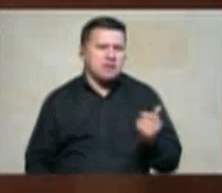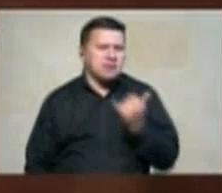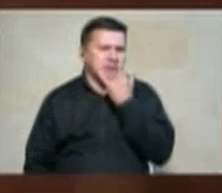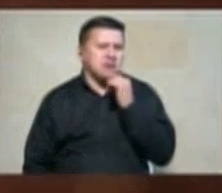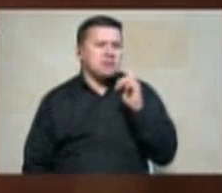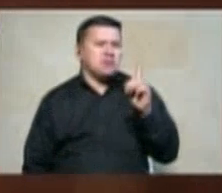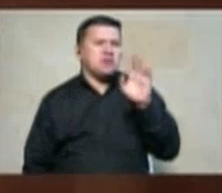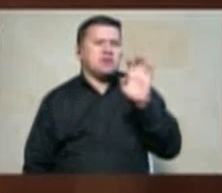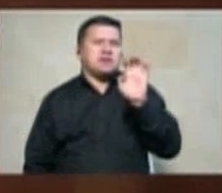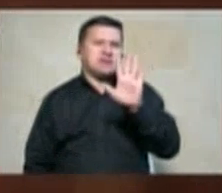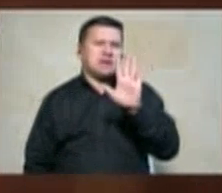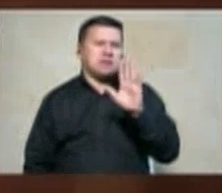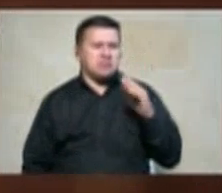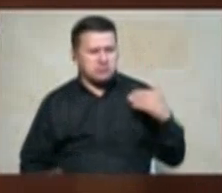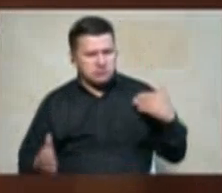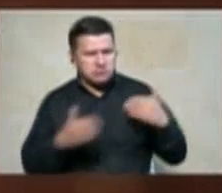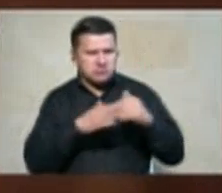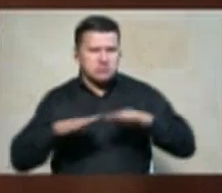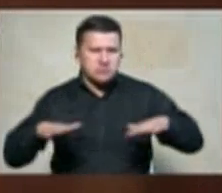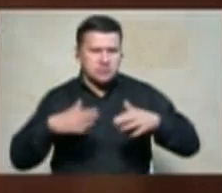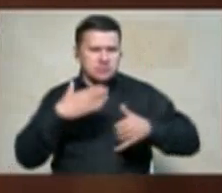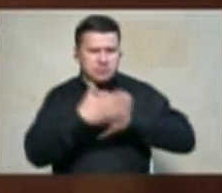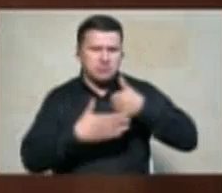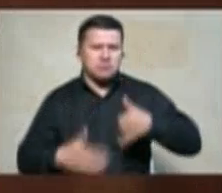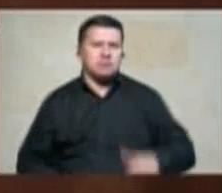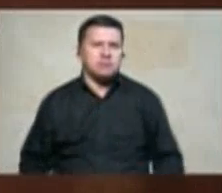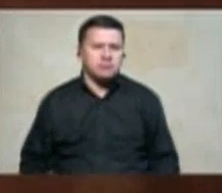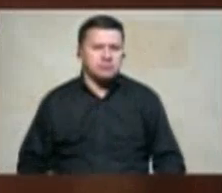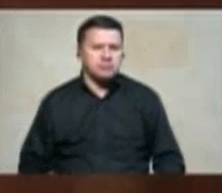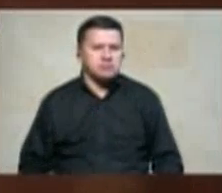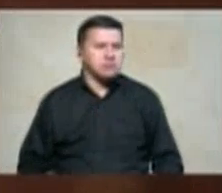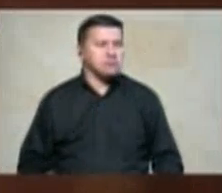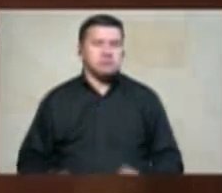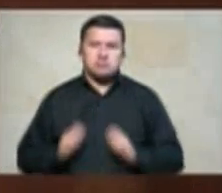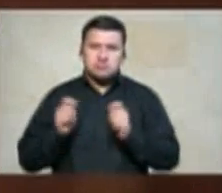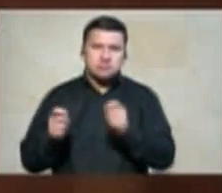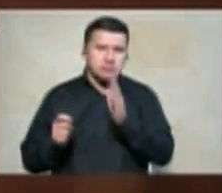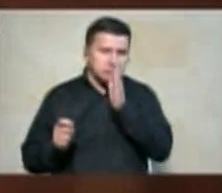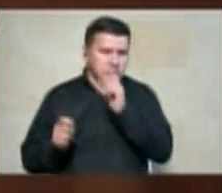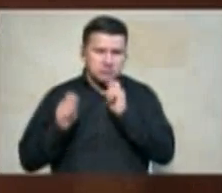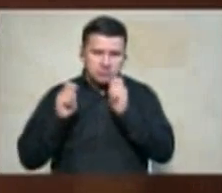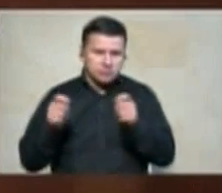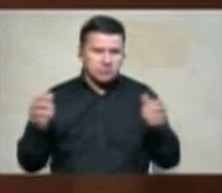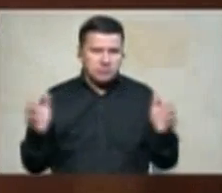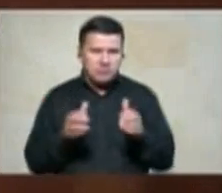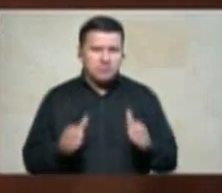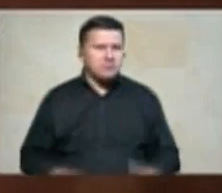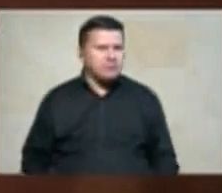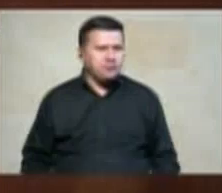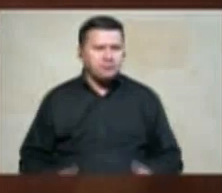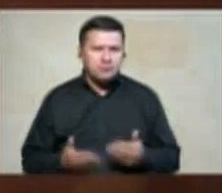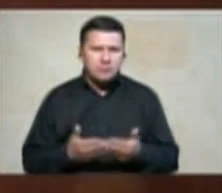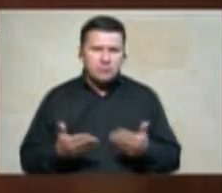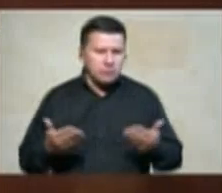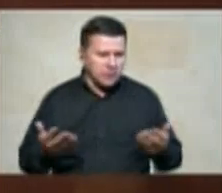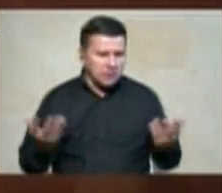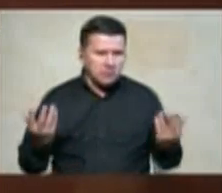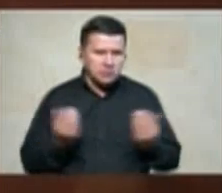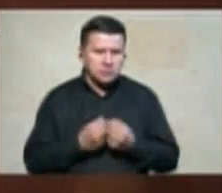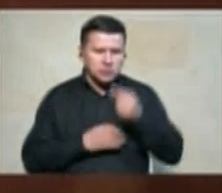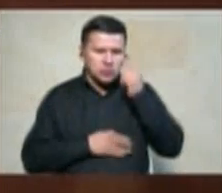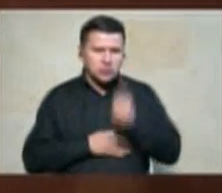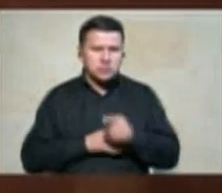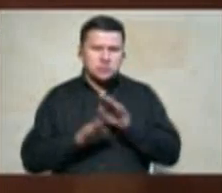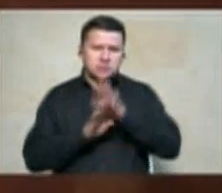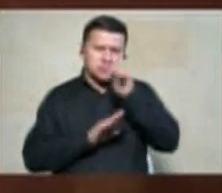ocurría en el 95 en una determinada zona del país. Y si no se les entregan o si no se le entrega esos elementos al juez